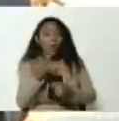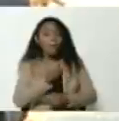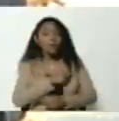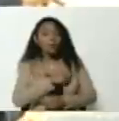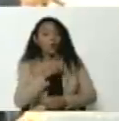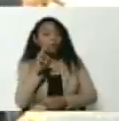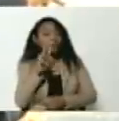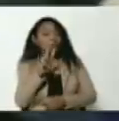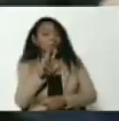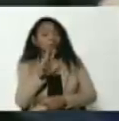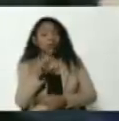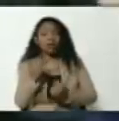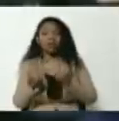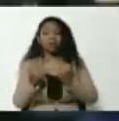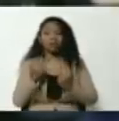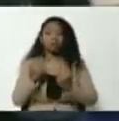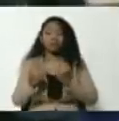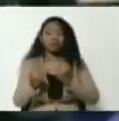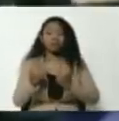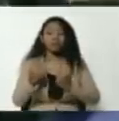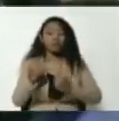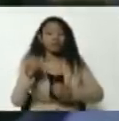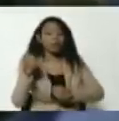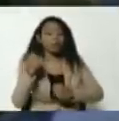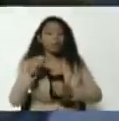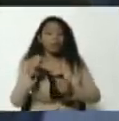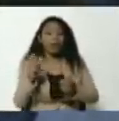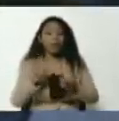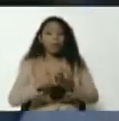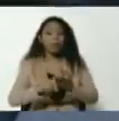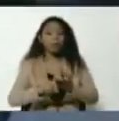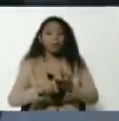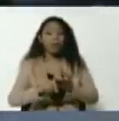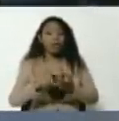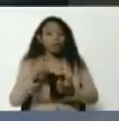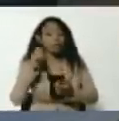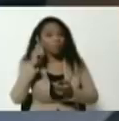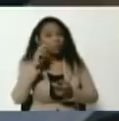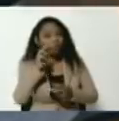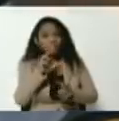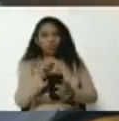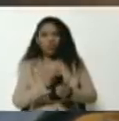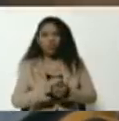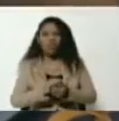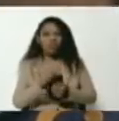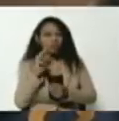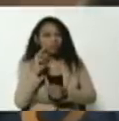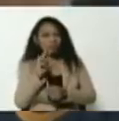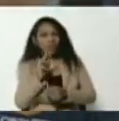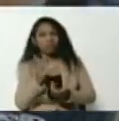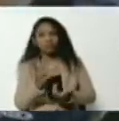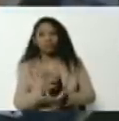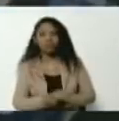el fitness, el gimnasio de la esposa de Leopoldo López, una lavadora es lo que es eso, tremenda